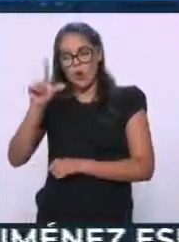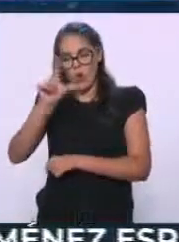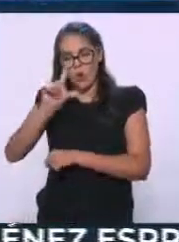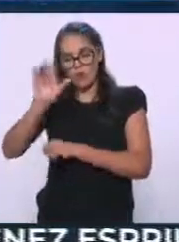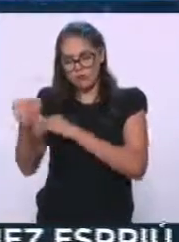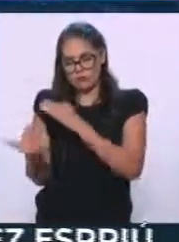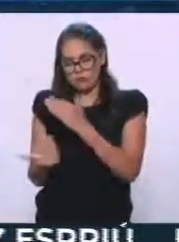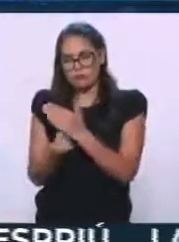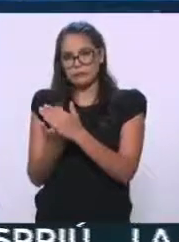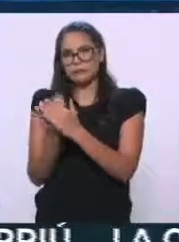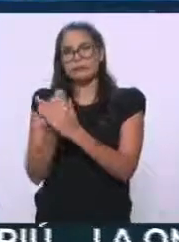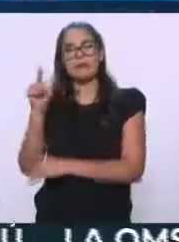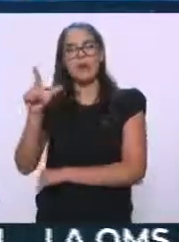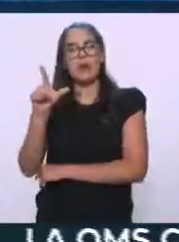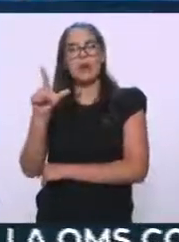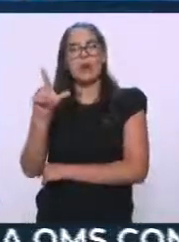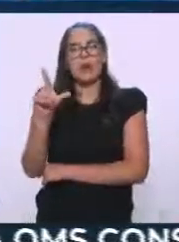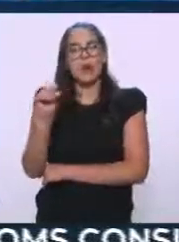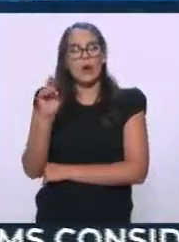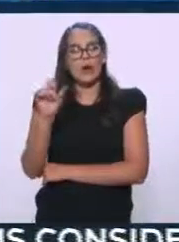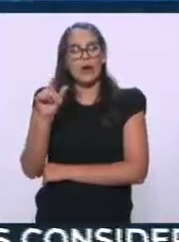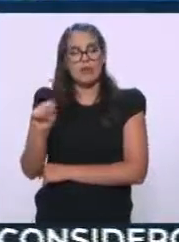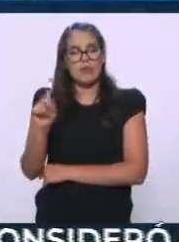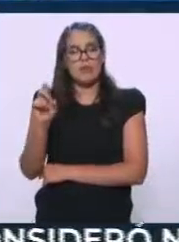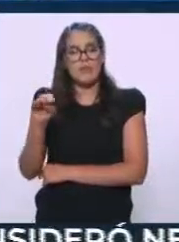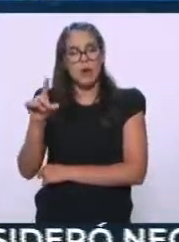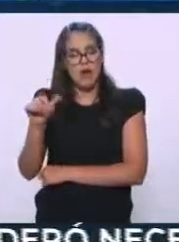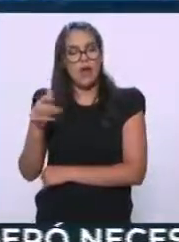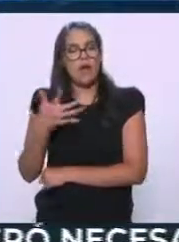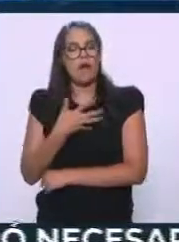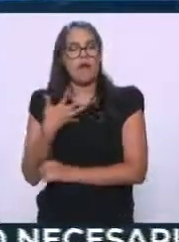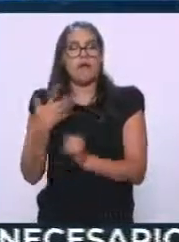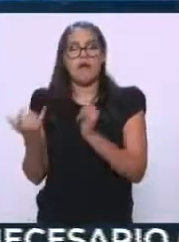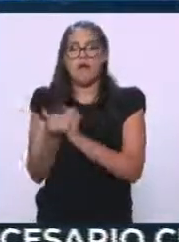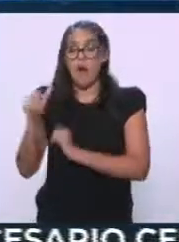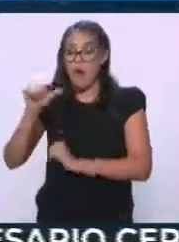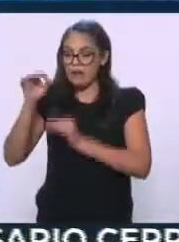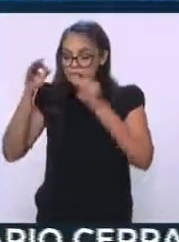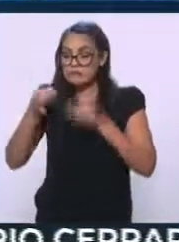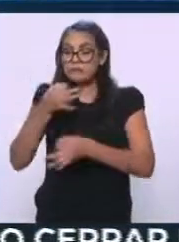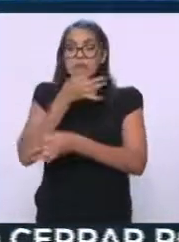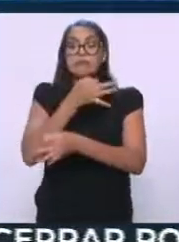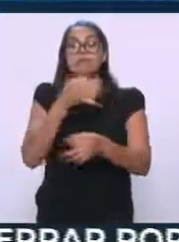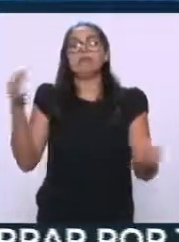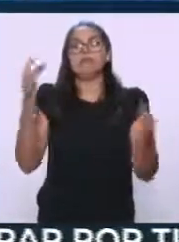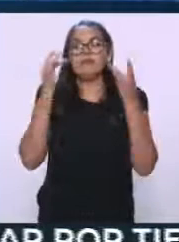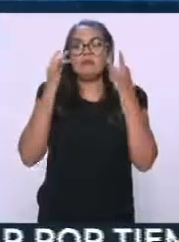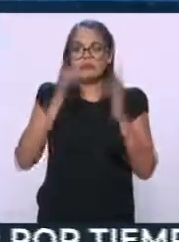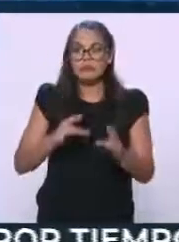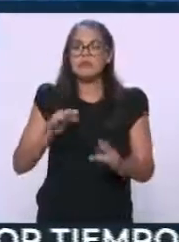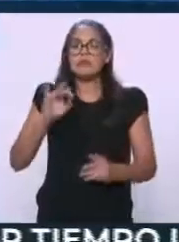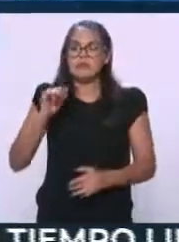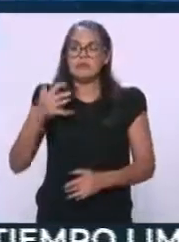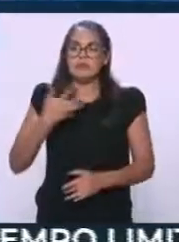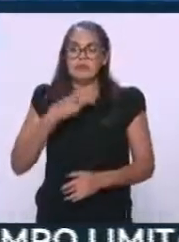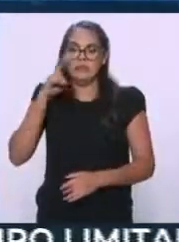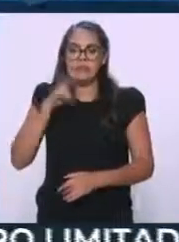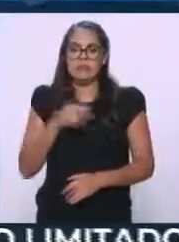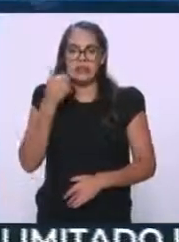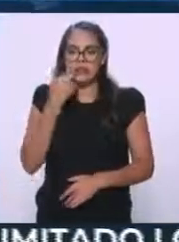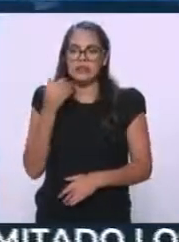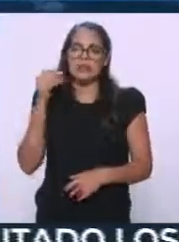una columna de opinión de Loret de Mola, y justamente hoy pues que se concreta este anuncio, pero sí hubo una intención de amplificarlo